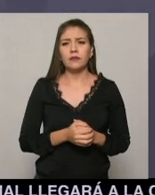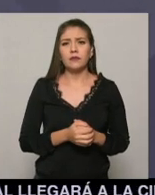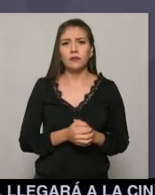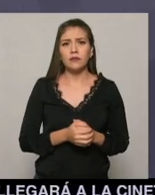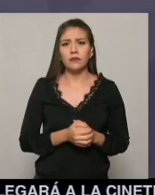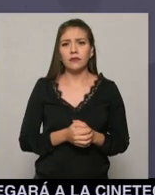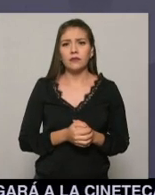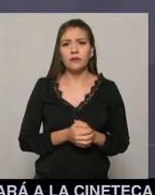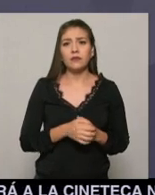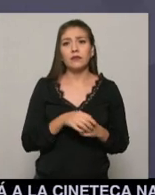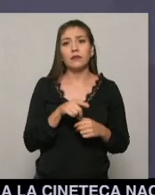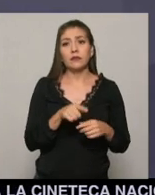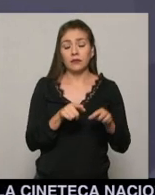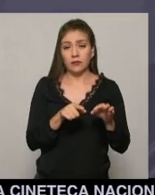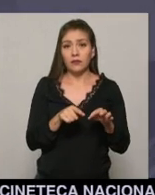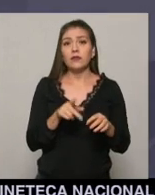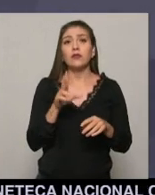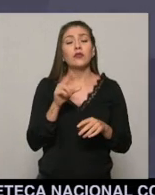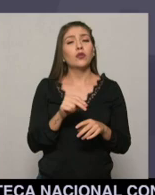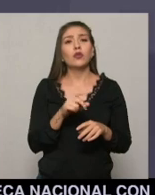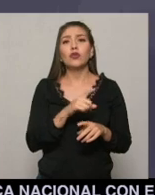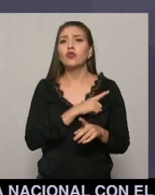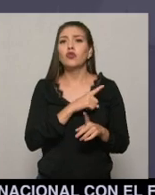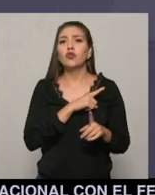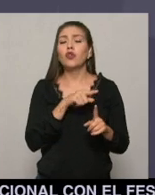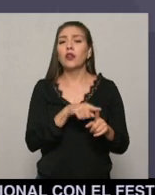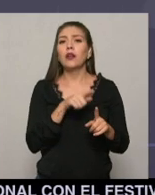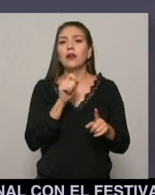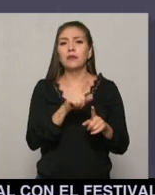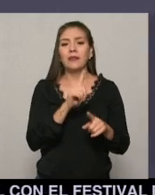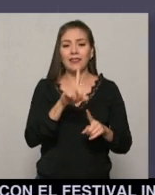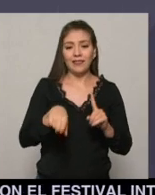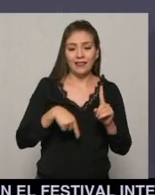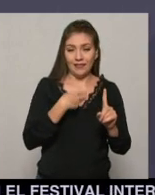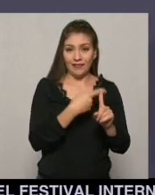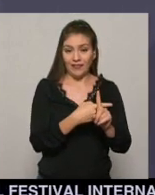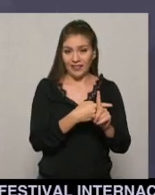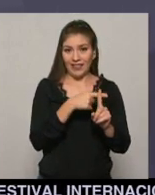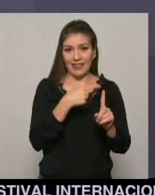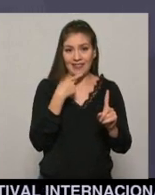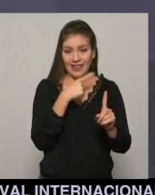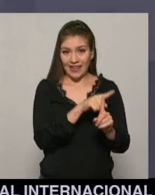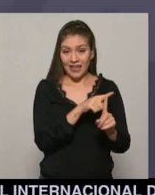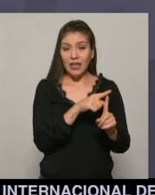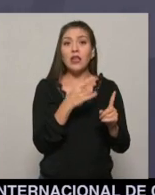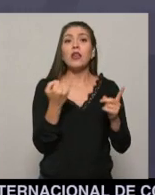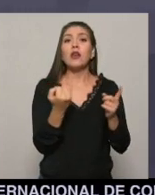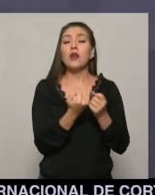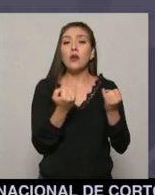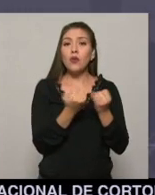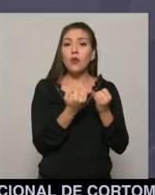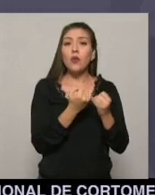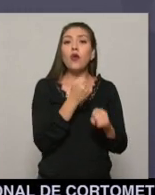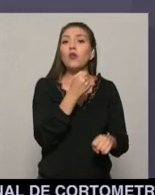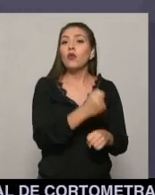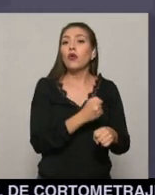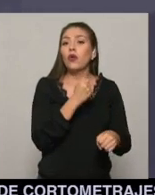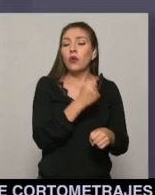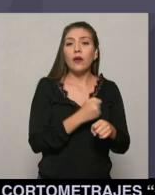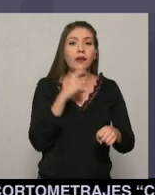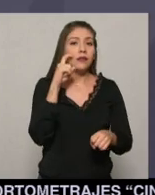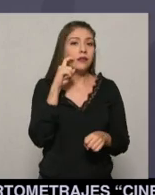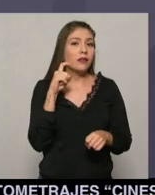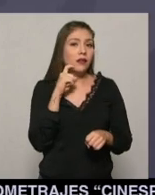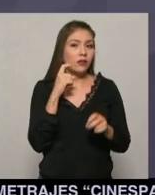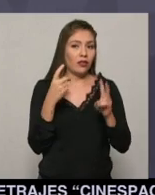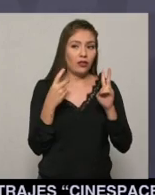que en ese sentido no solo estamos frente al delito de violación, sino estamos frente al delito de tortura sexual, de tal